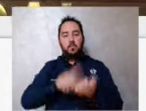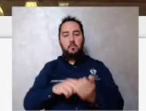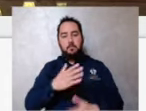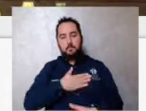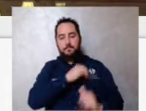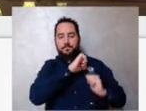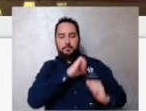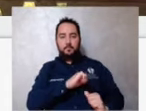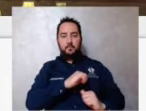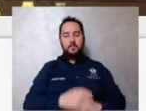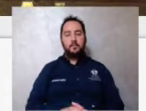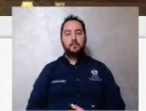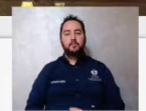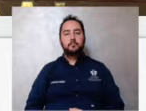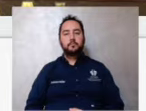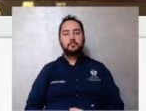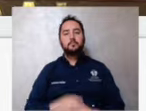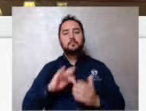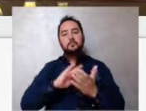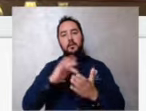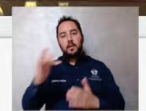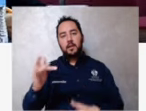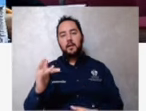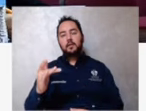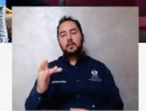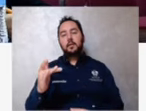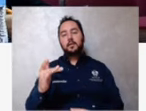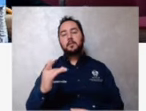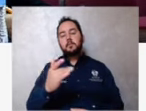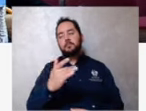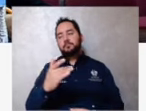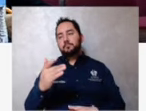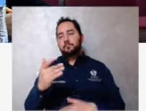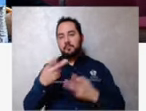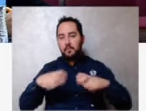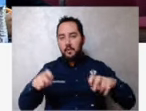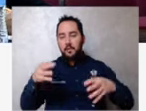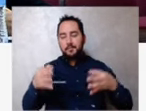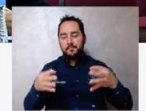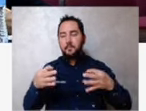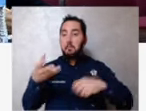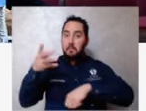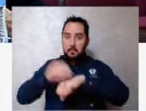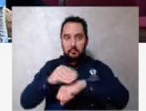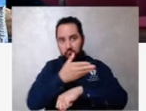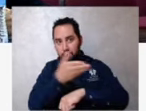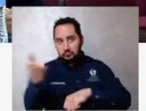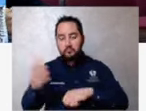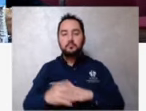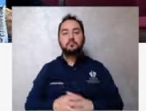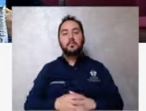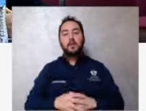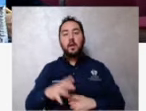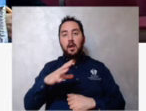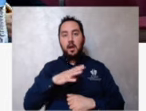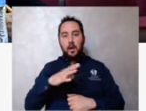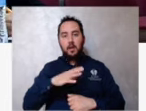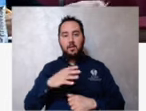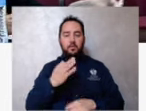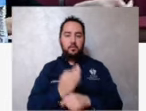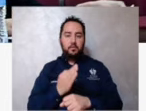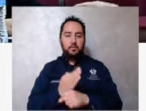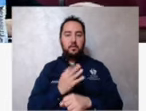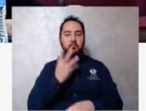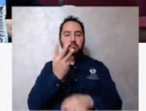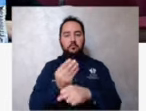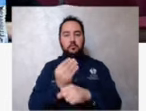cargo. Muchas gracias, magistrado, con el permiso del pleno. Procedo a dar cuenta con el proyecto de resolución